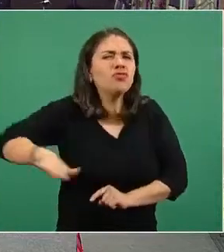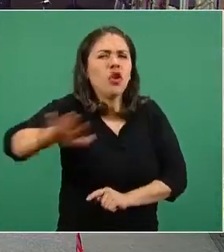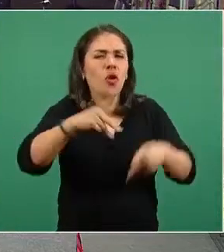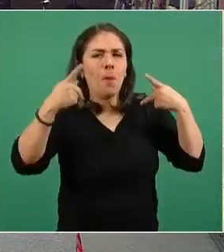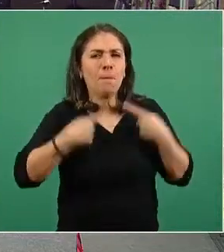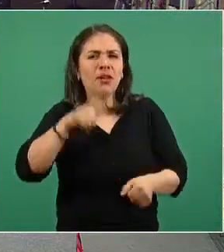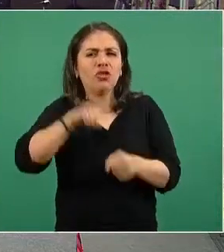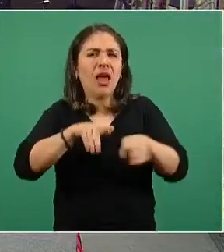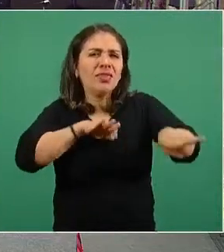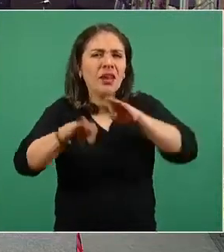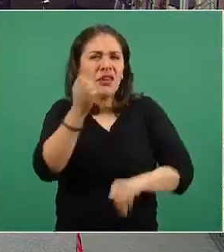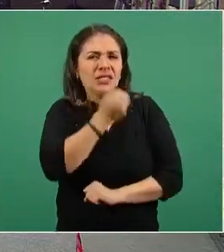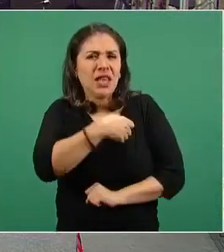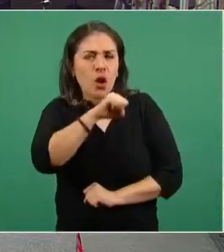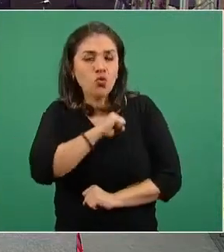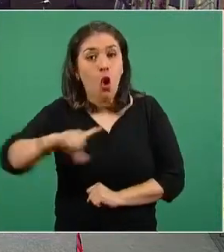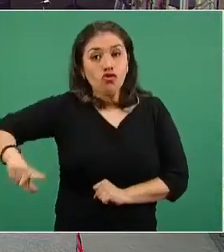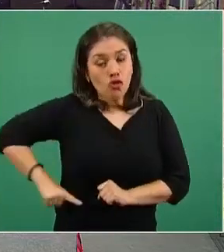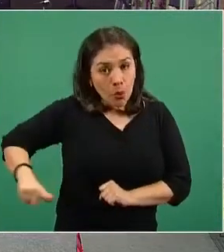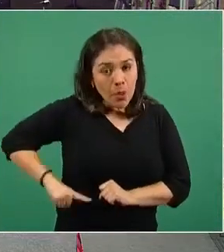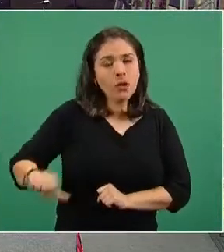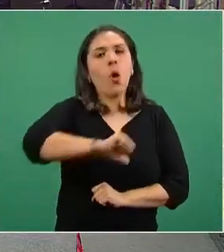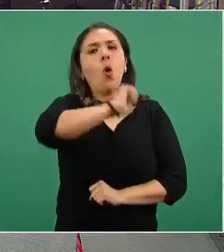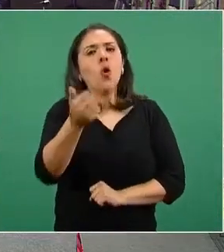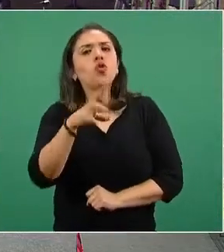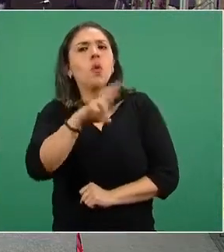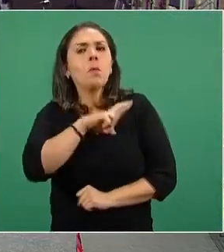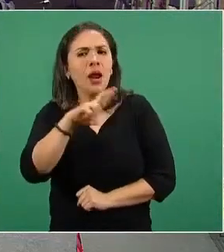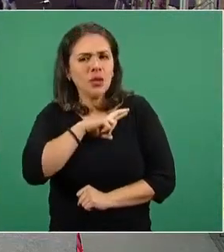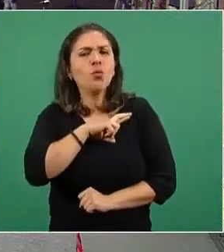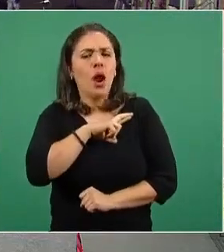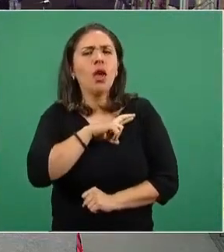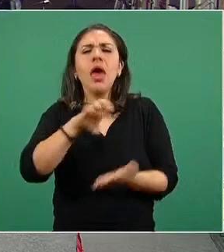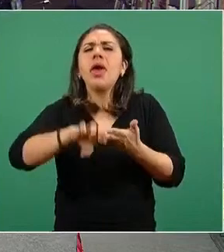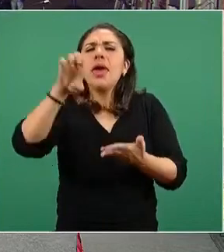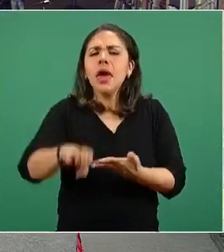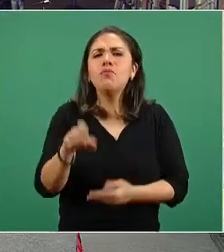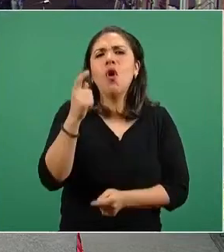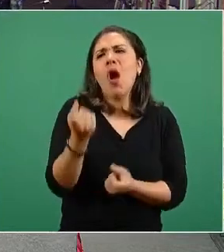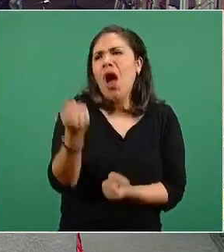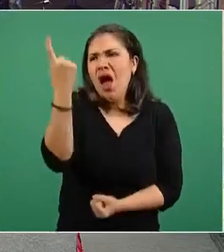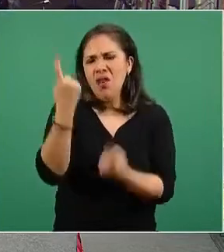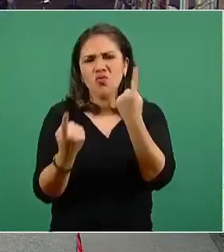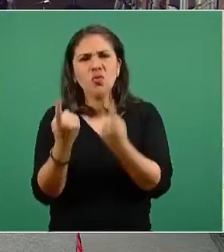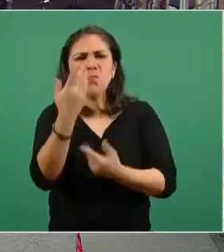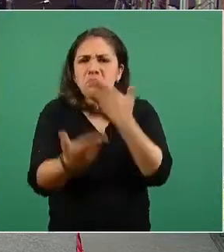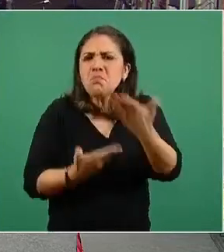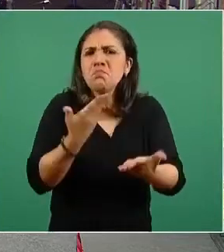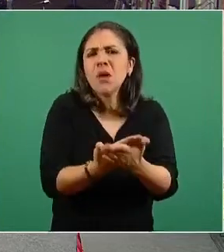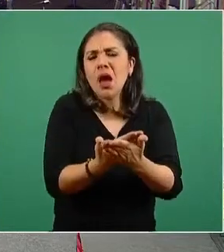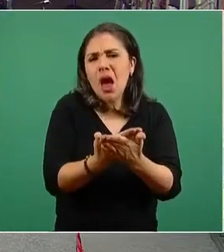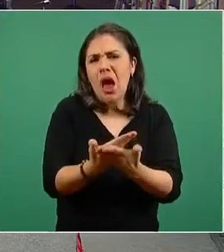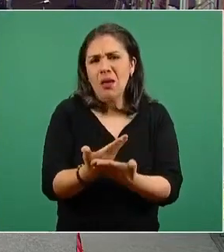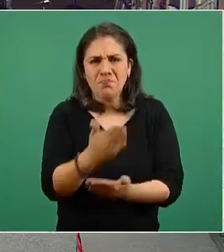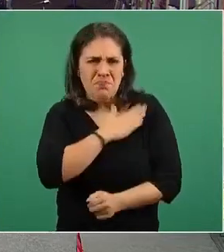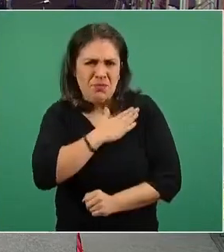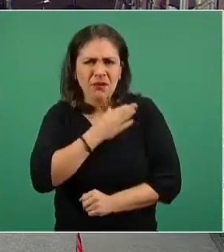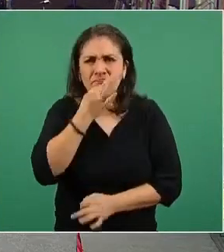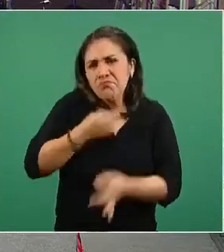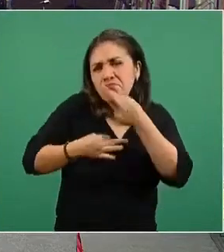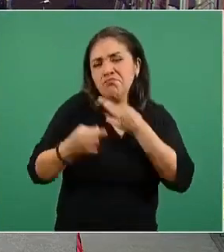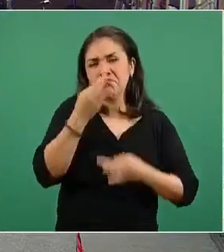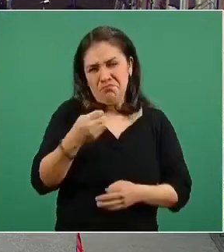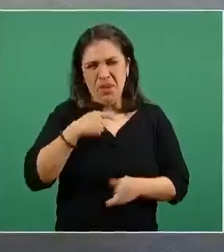las instituciones públicas, sino también a los privados? Por ejemplo, hay peticiones nos han llegado a la redacción del